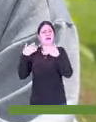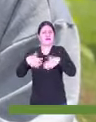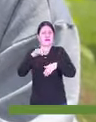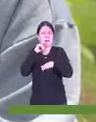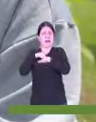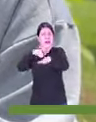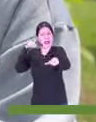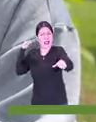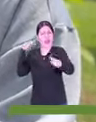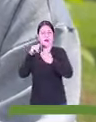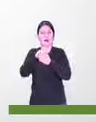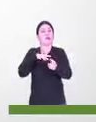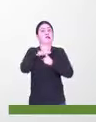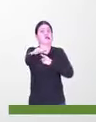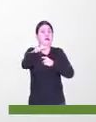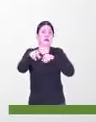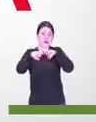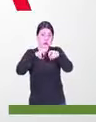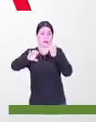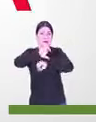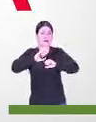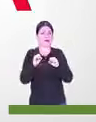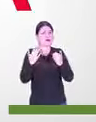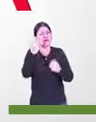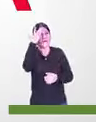eso perjudica más la movilidad de Bogotá.